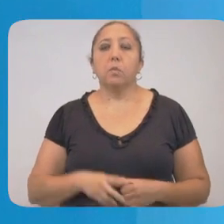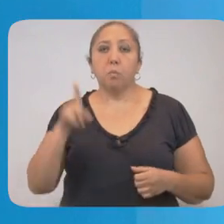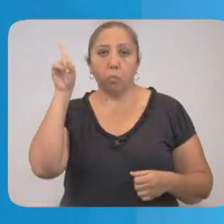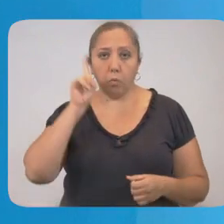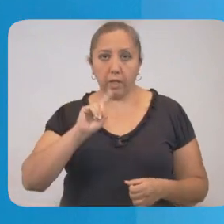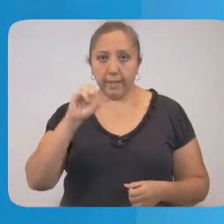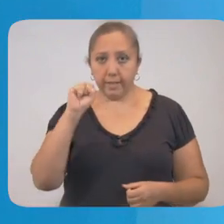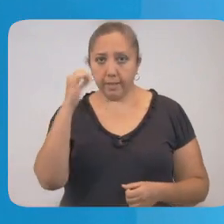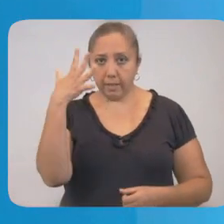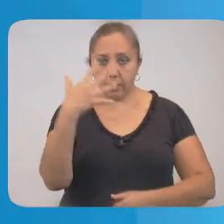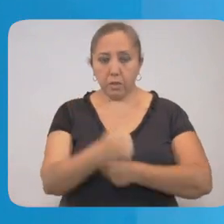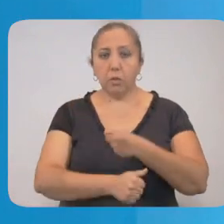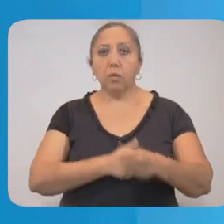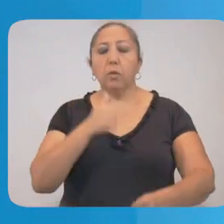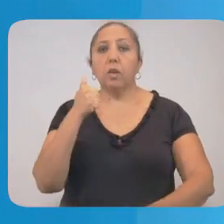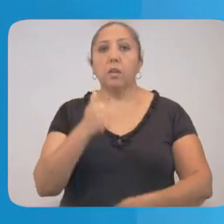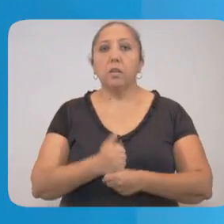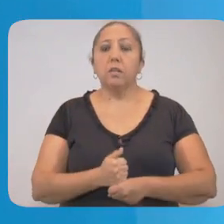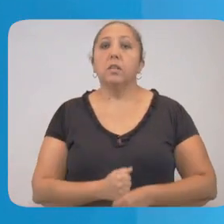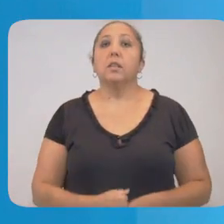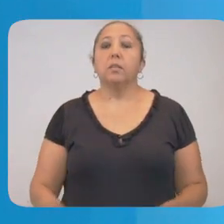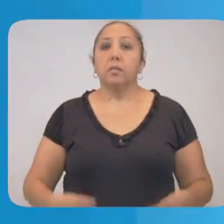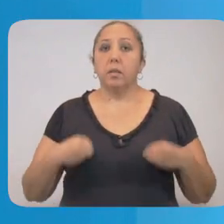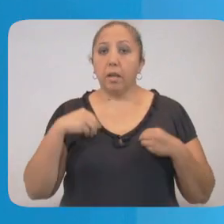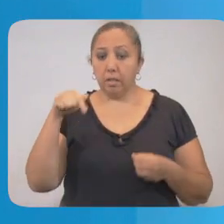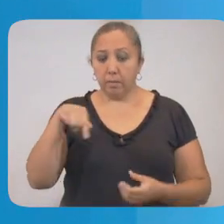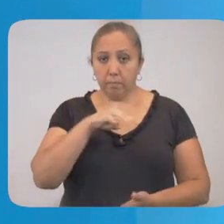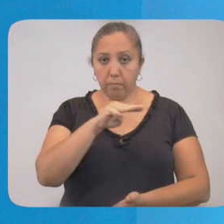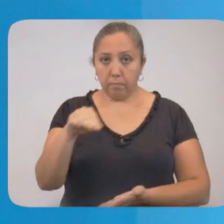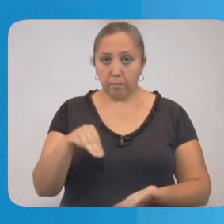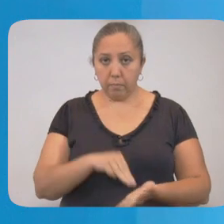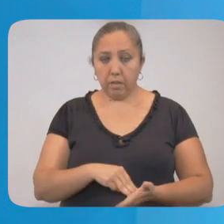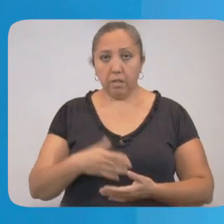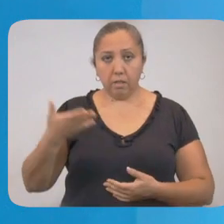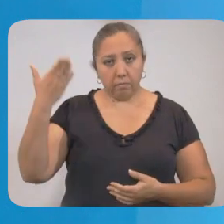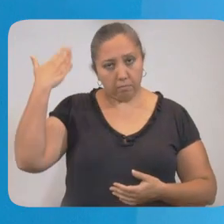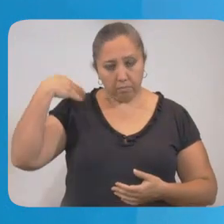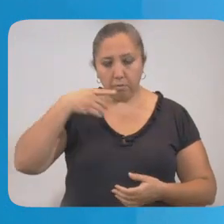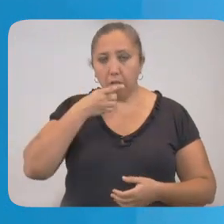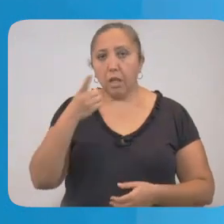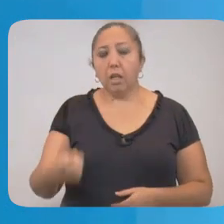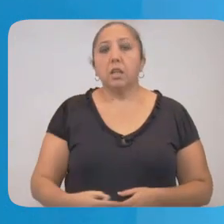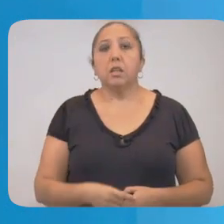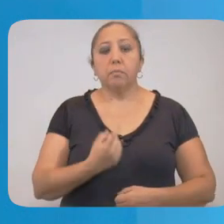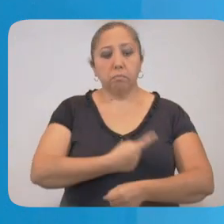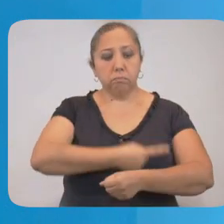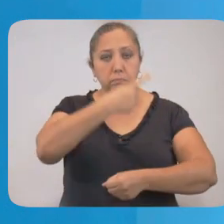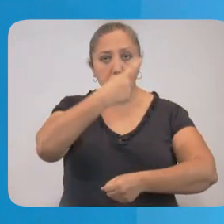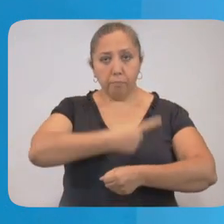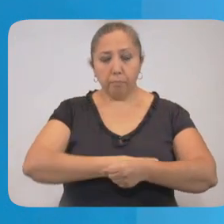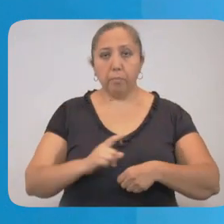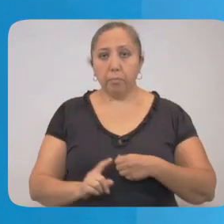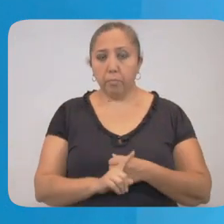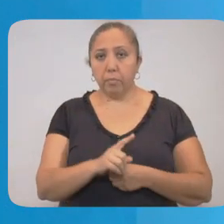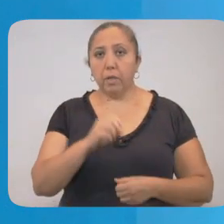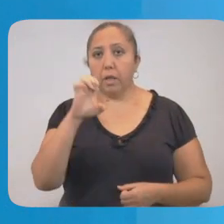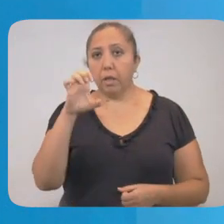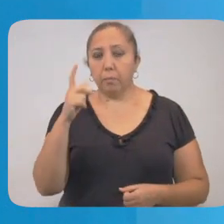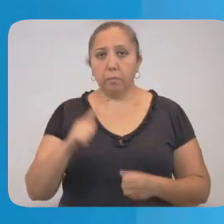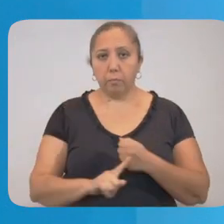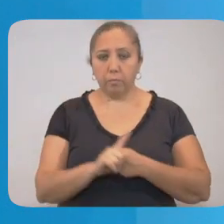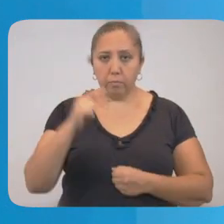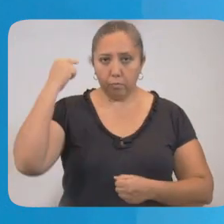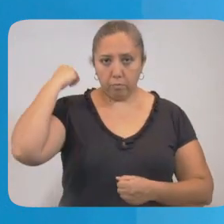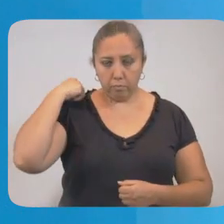de 65 años de edad, originario y residente de Mérida, con antecedentes de hipertensión, inmunosupresión y EPOC.